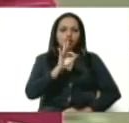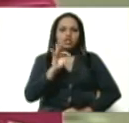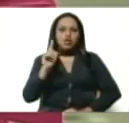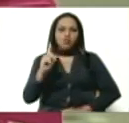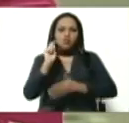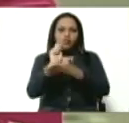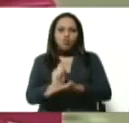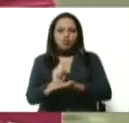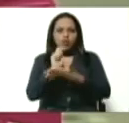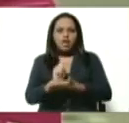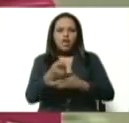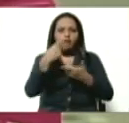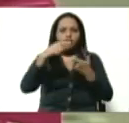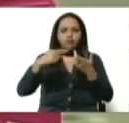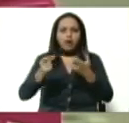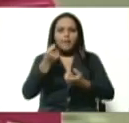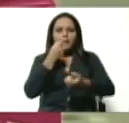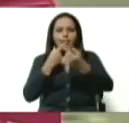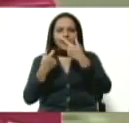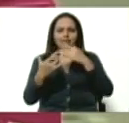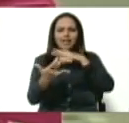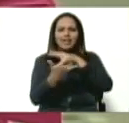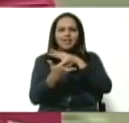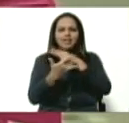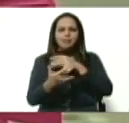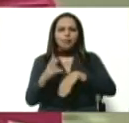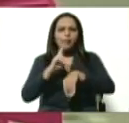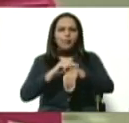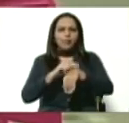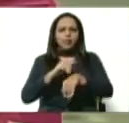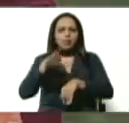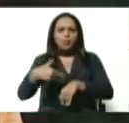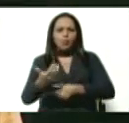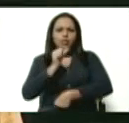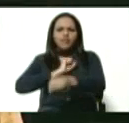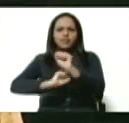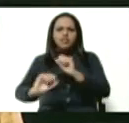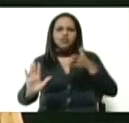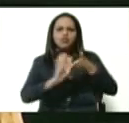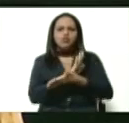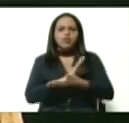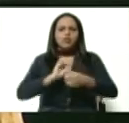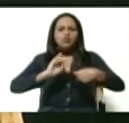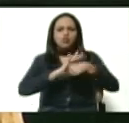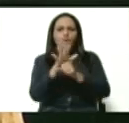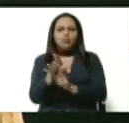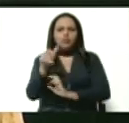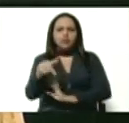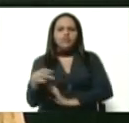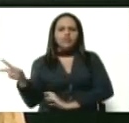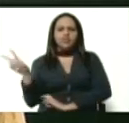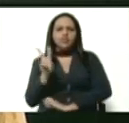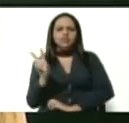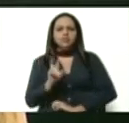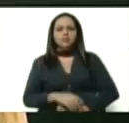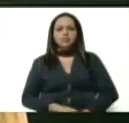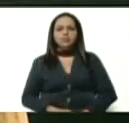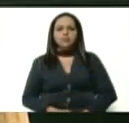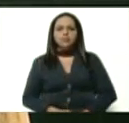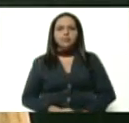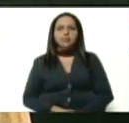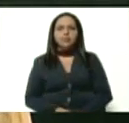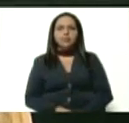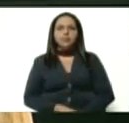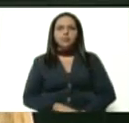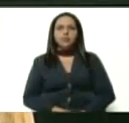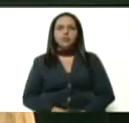toneladas de insumos y equipos médicos destinados a la lucha contra el virus en el país, incluyendo en particular lo